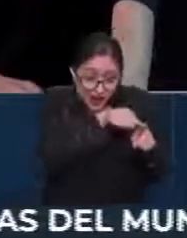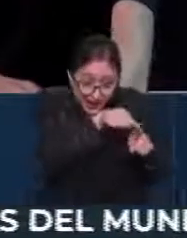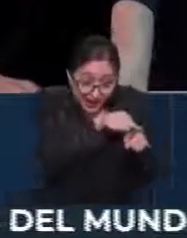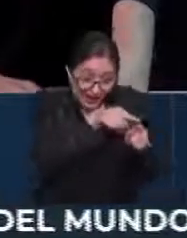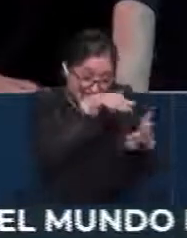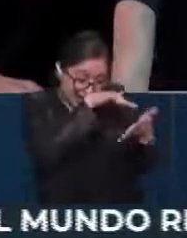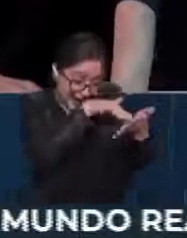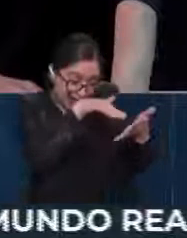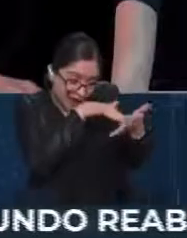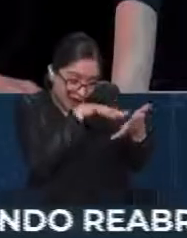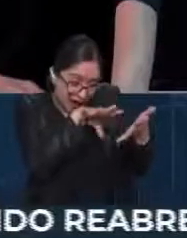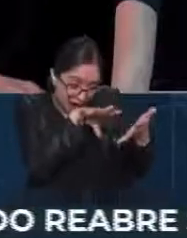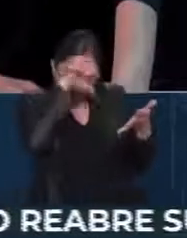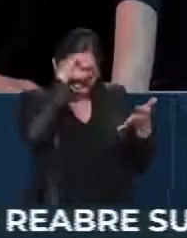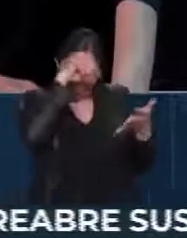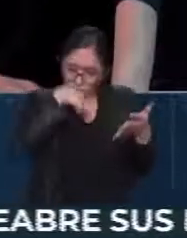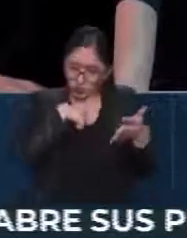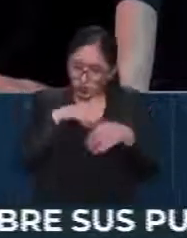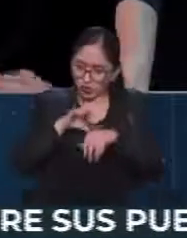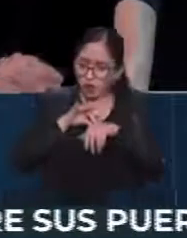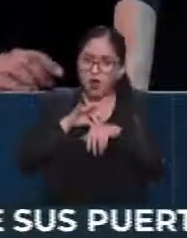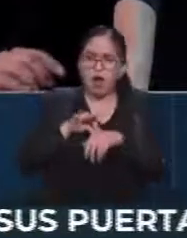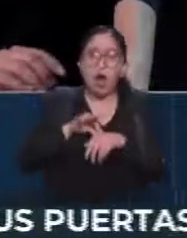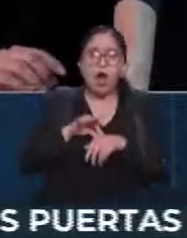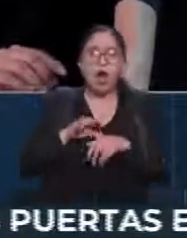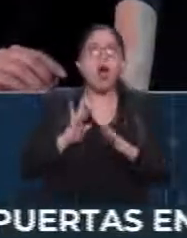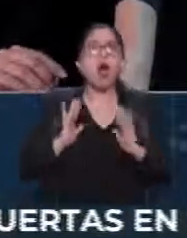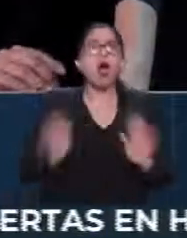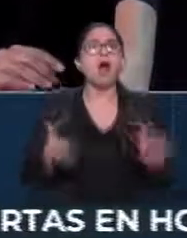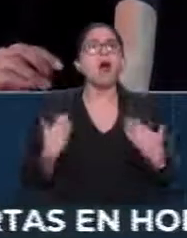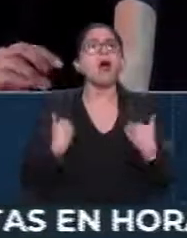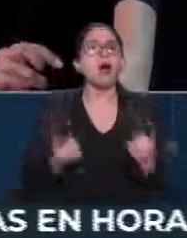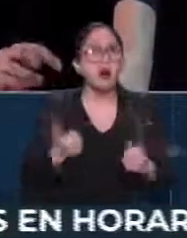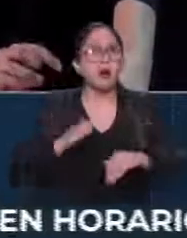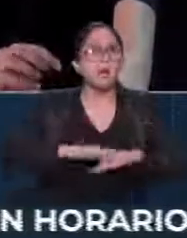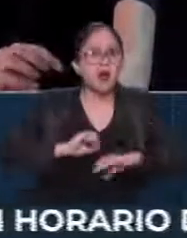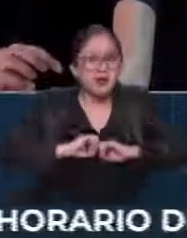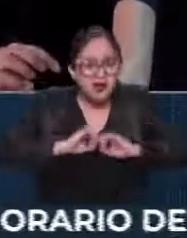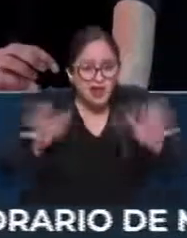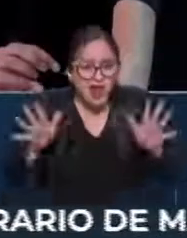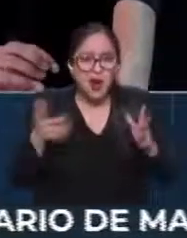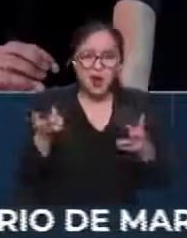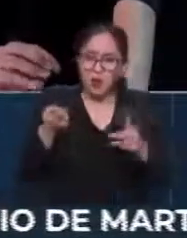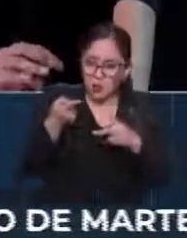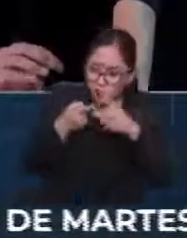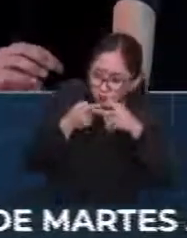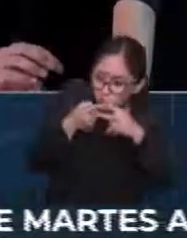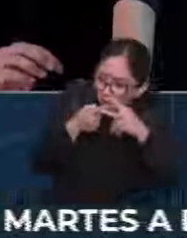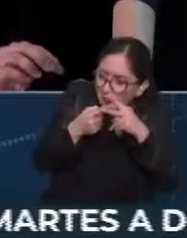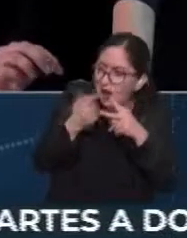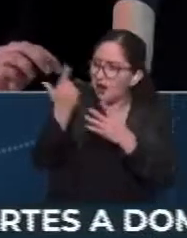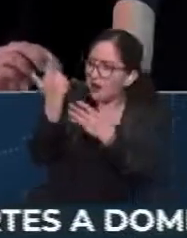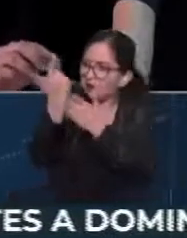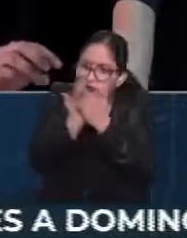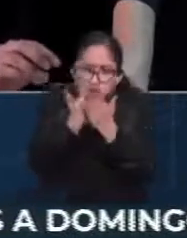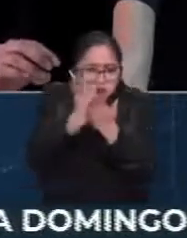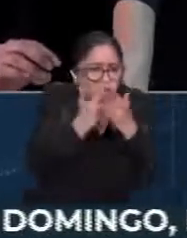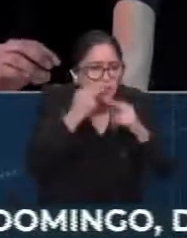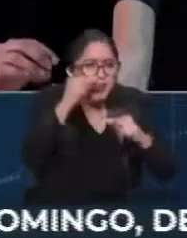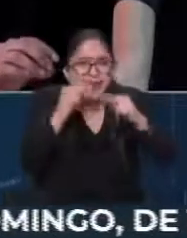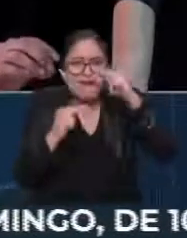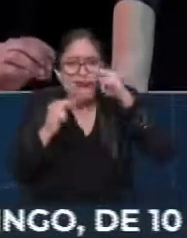a pensar, a calcular, a hacer estadísticas de cómo hace. Es decir, yo lo que creo es que